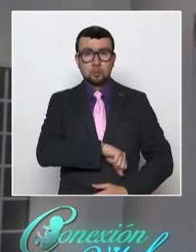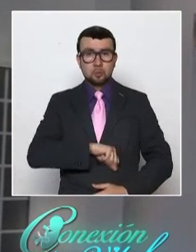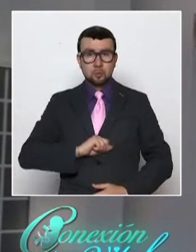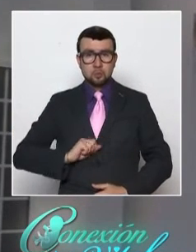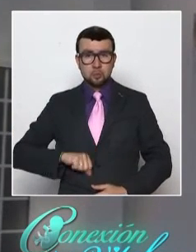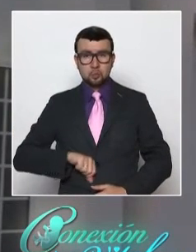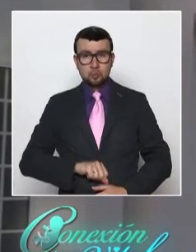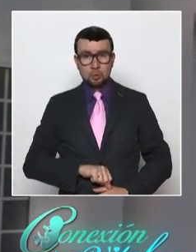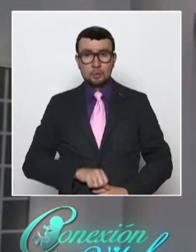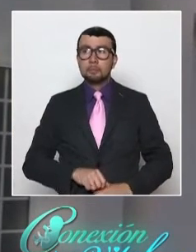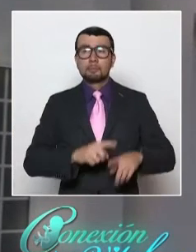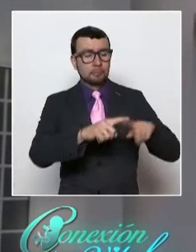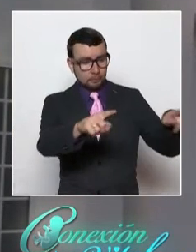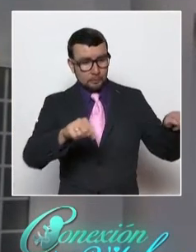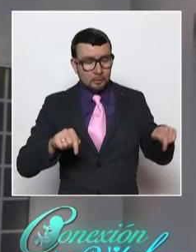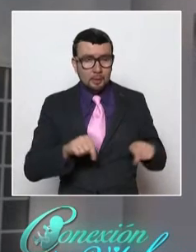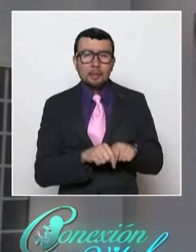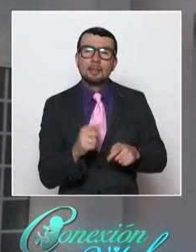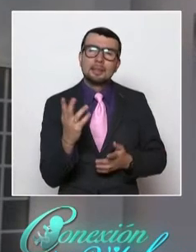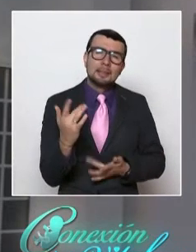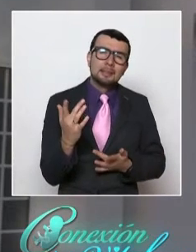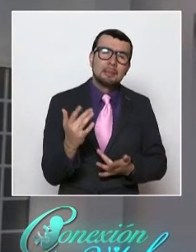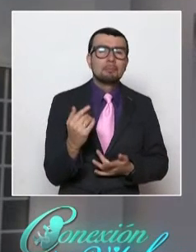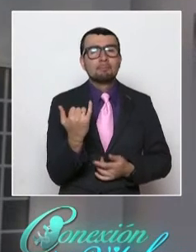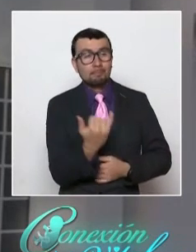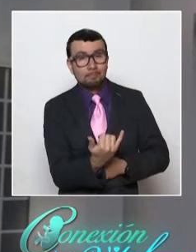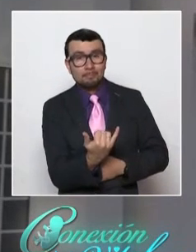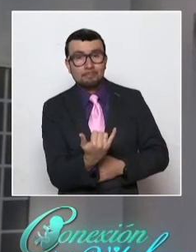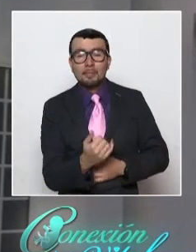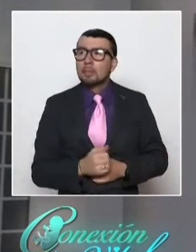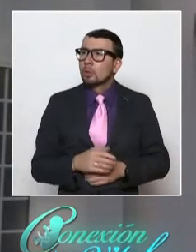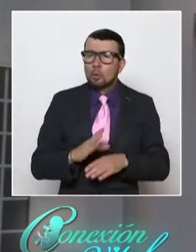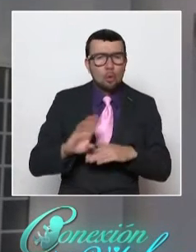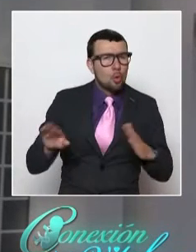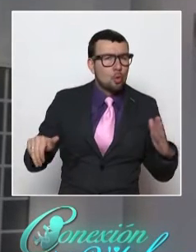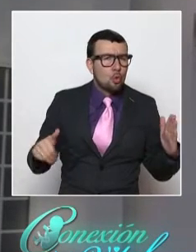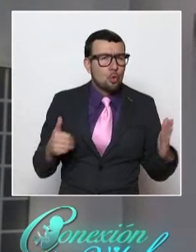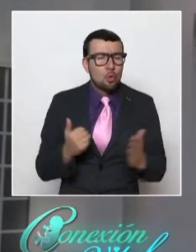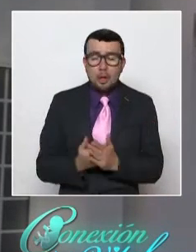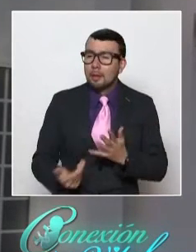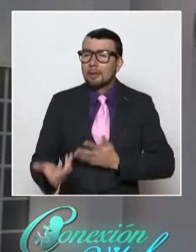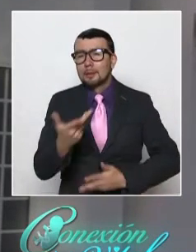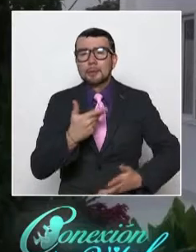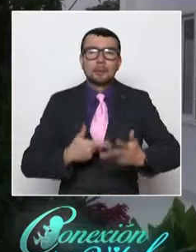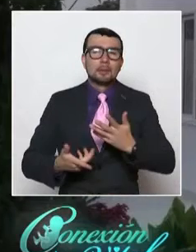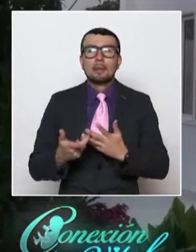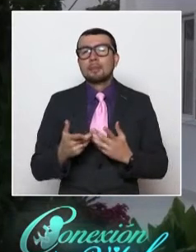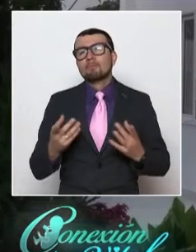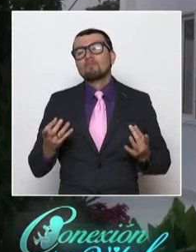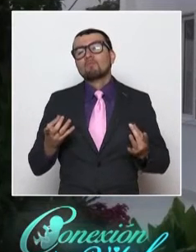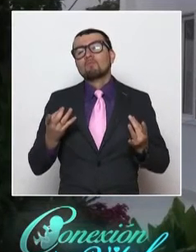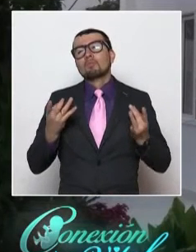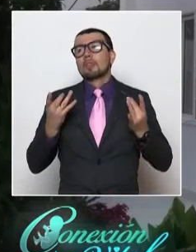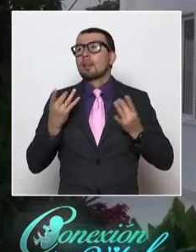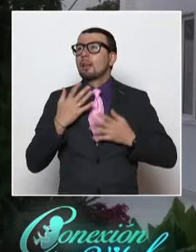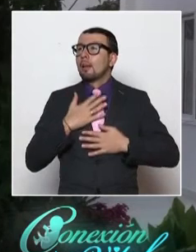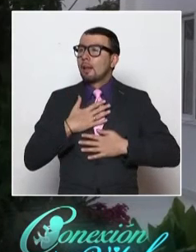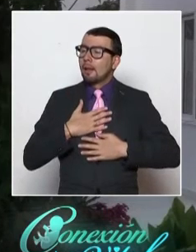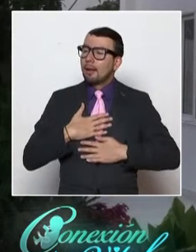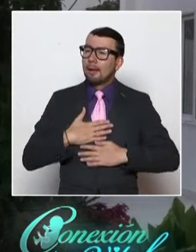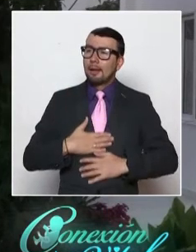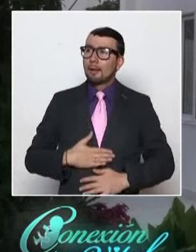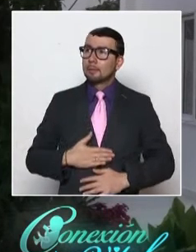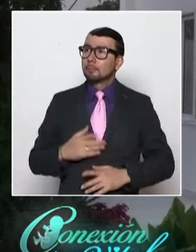salas de espera, todo en un ambiente totalmente relajado. Las salas